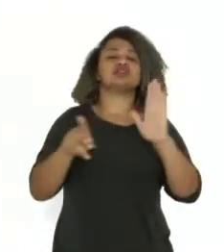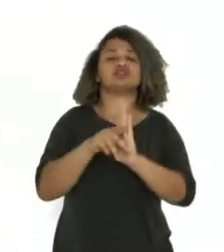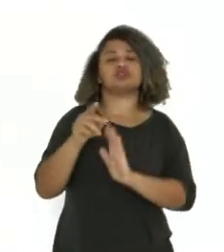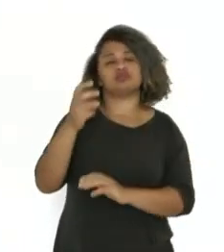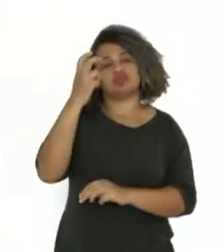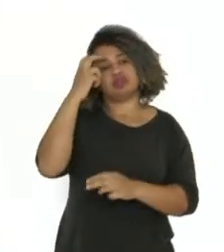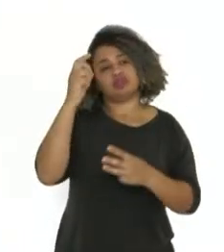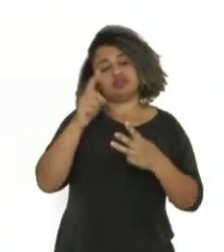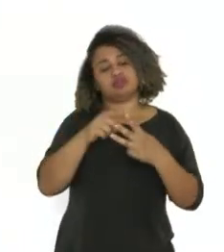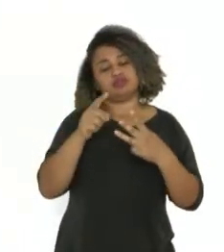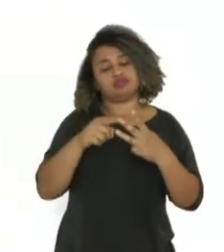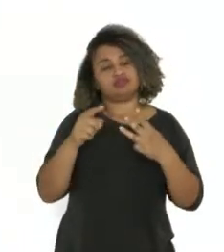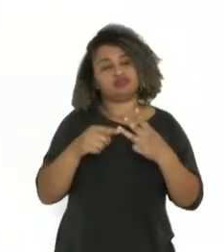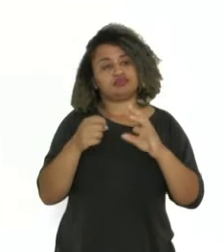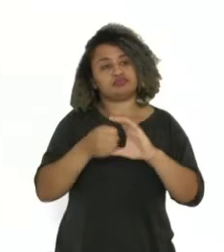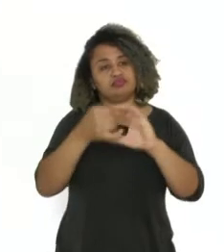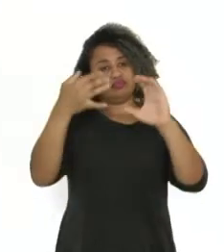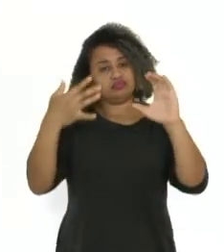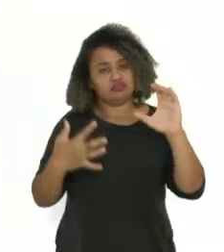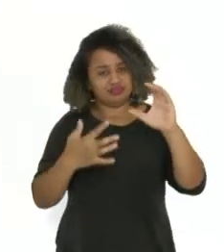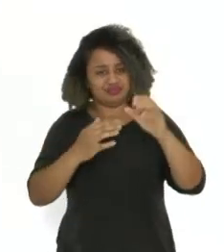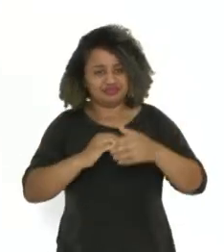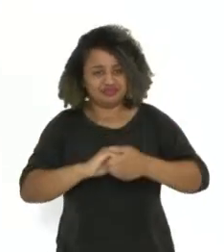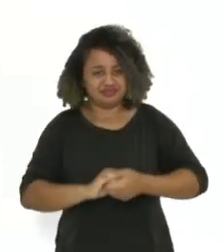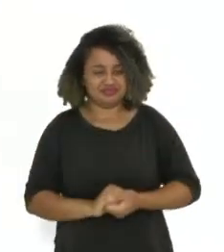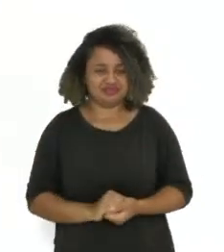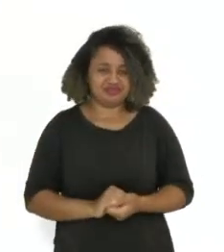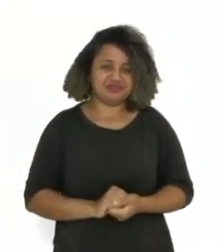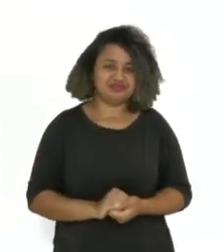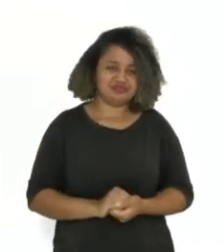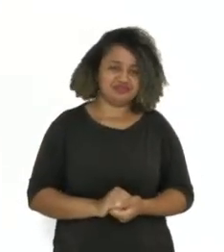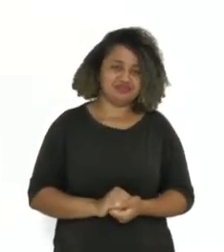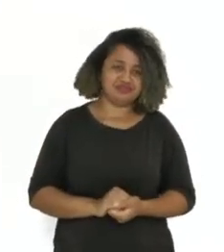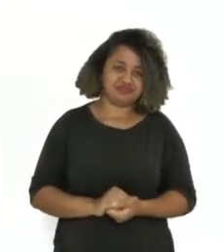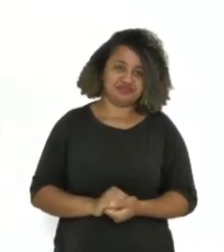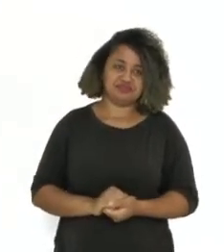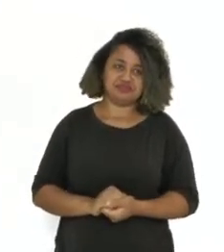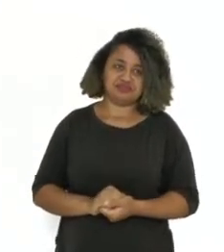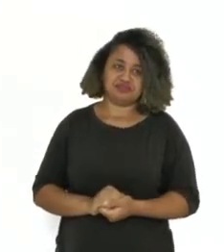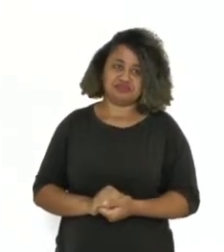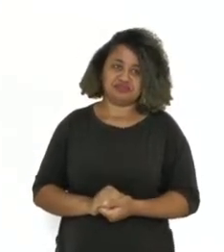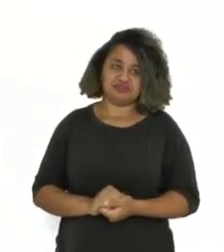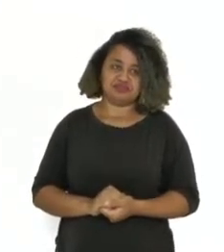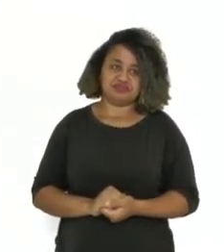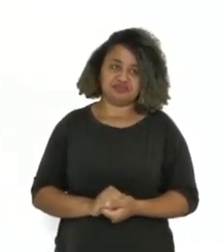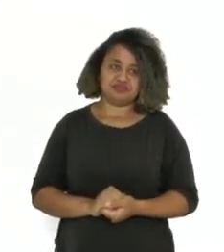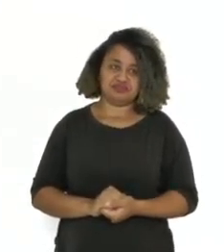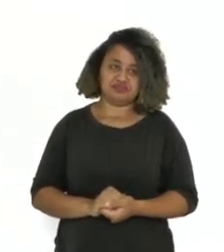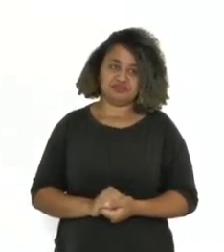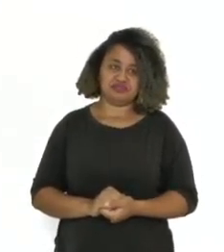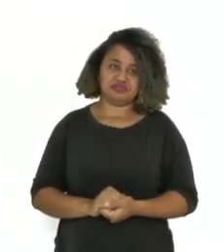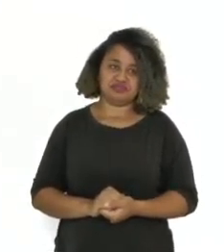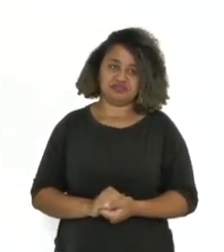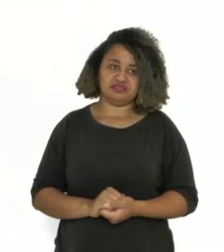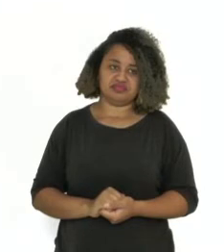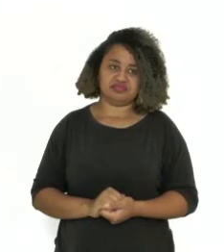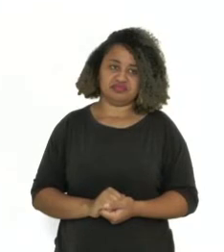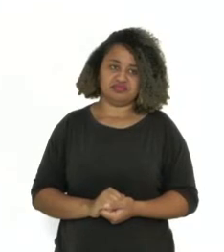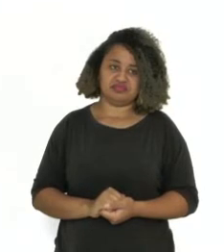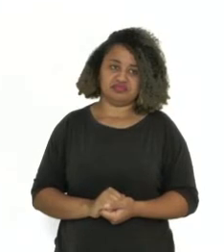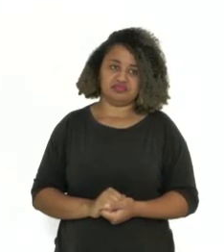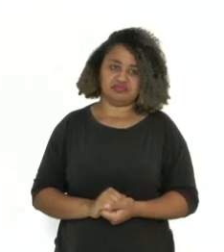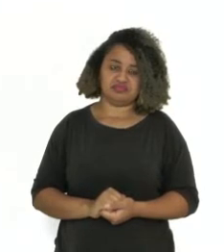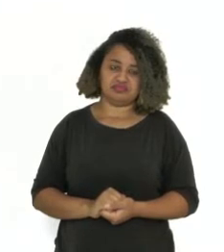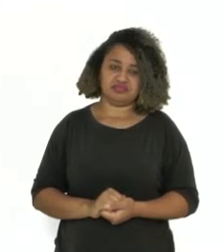três características, ó. Es la riqueza común que heredamos como ciudadanos, transmitida de generación